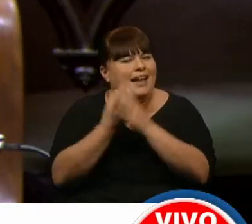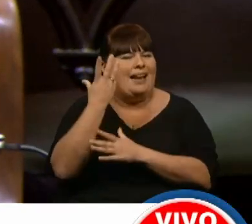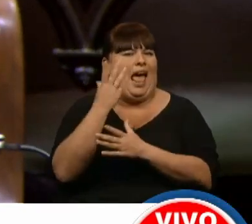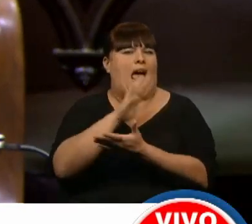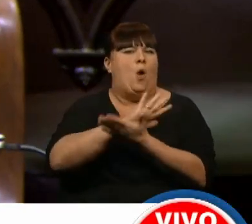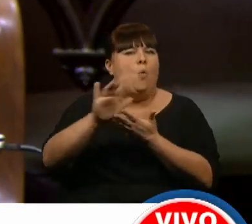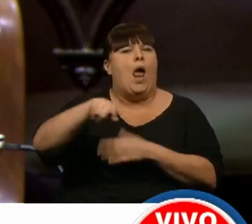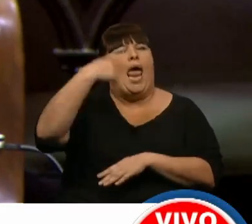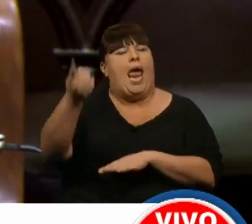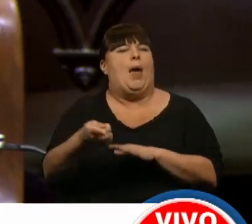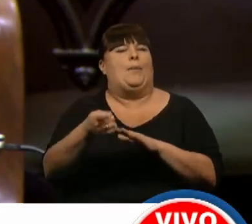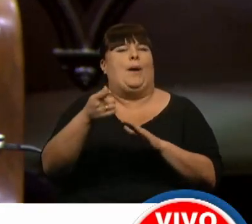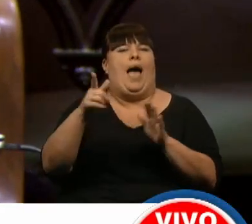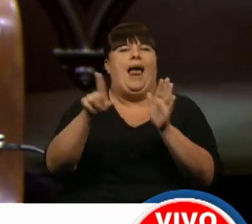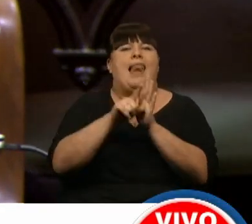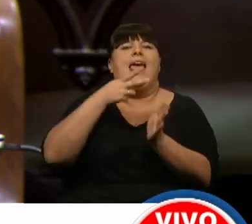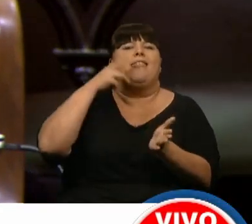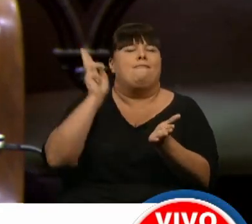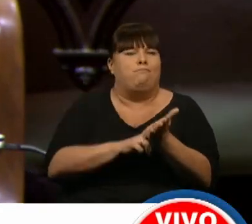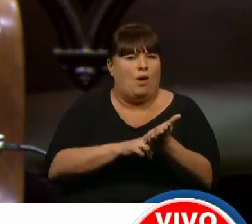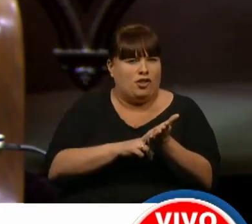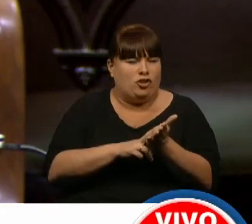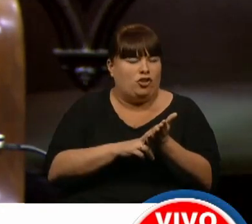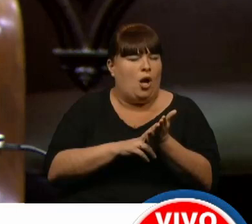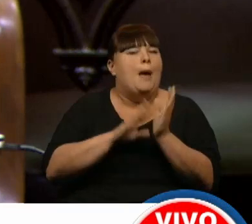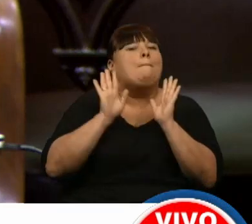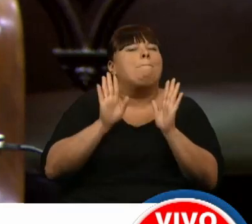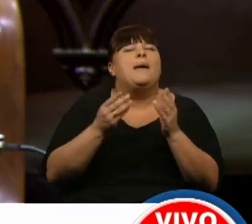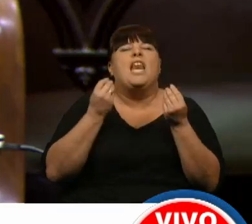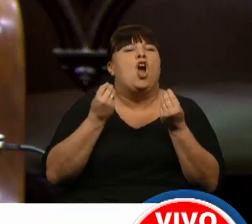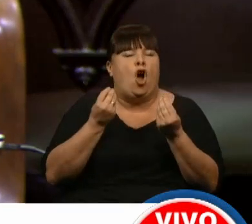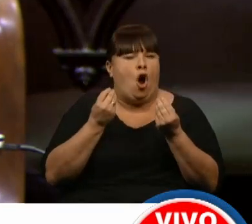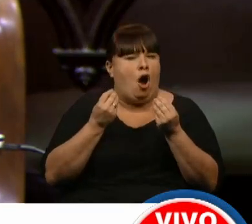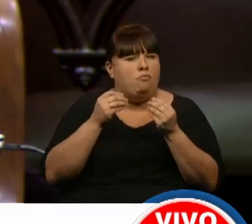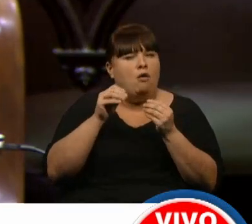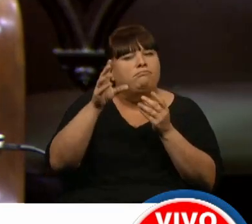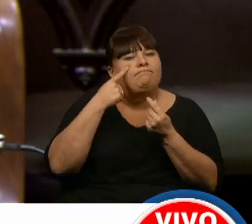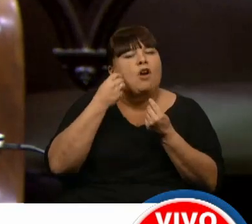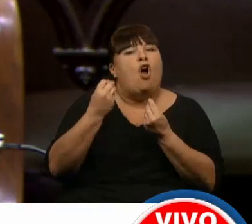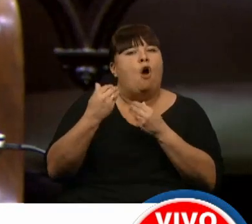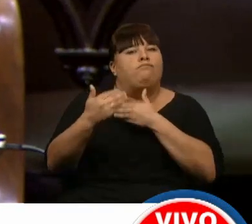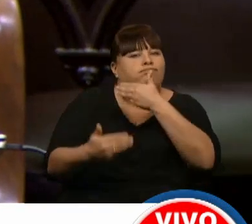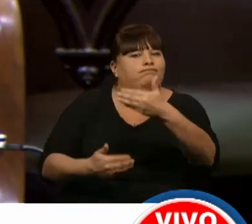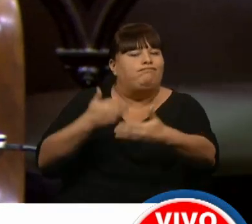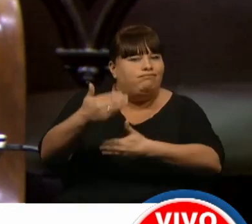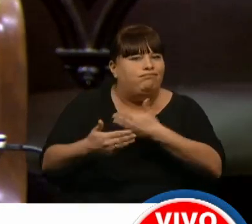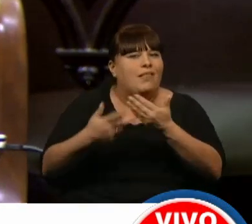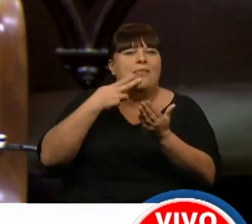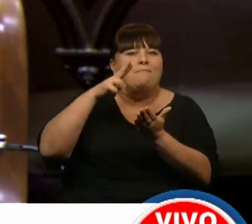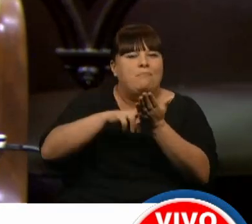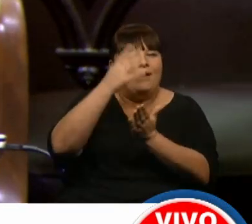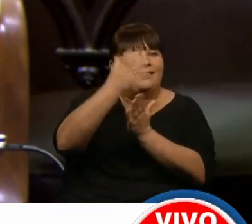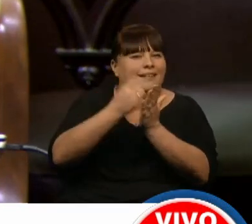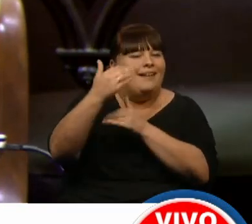un nuevo régimen impositivo. ¿Pero fundado en qué? Fundado en la progresividad